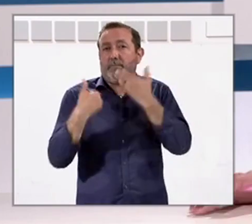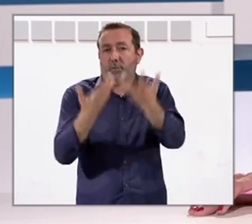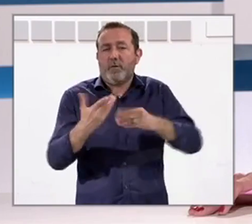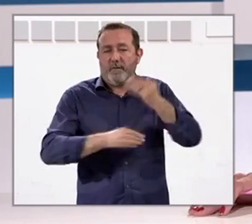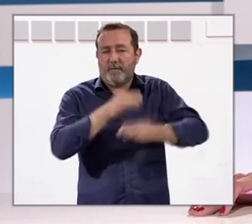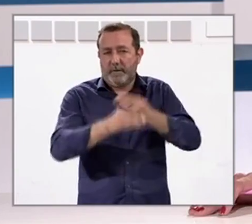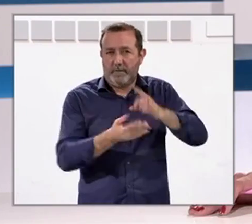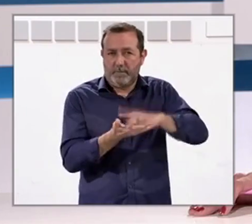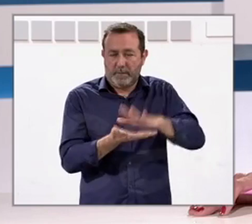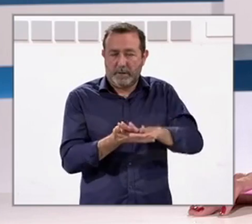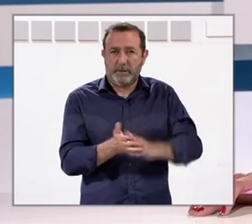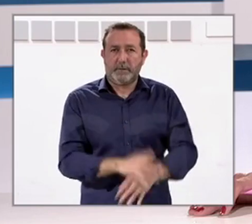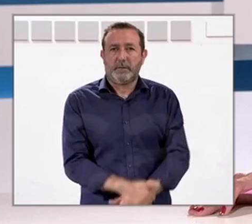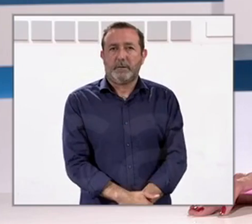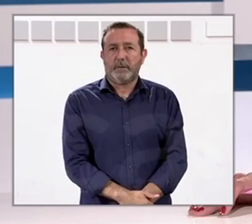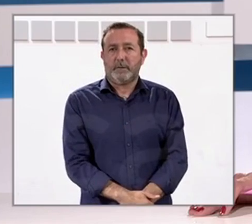de Málaga.